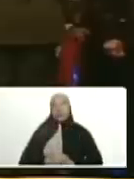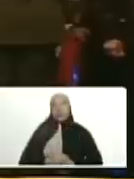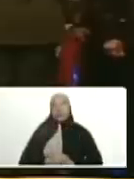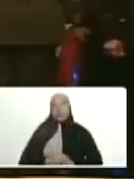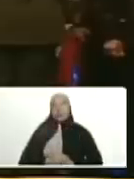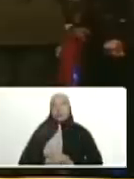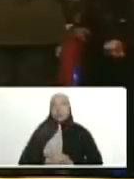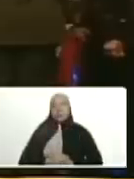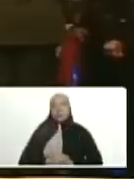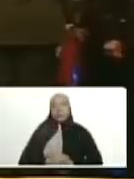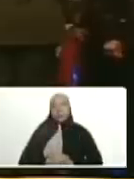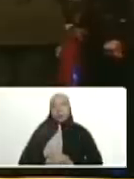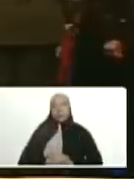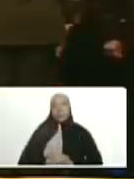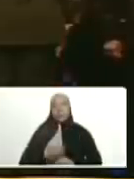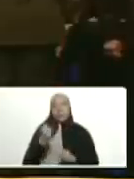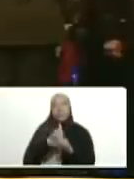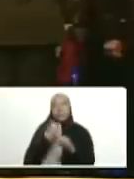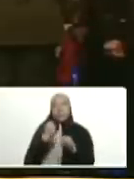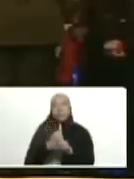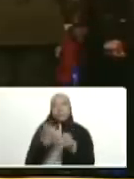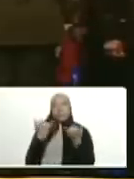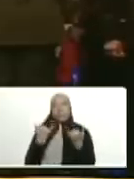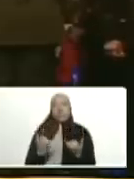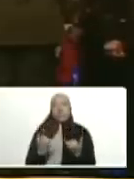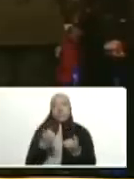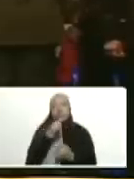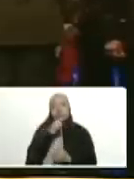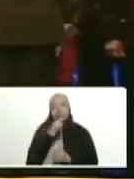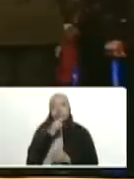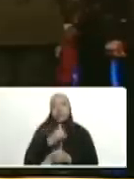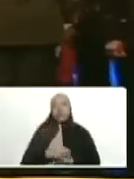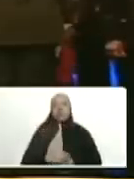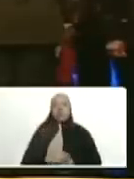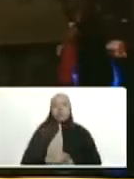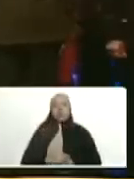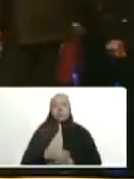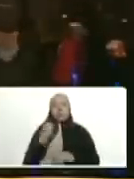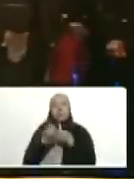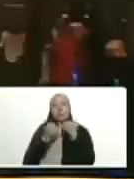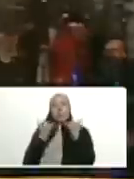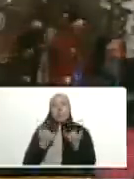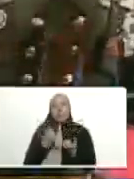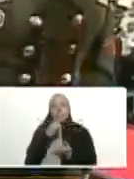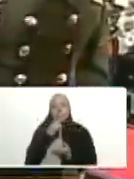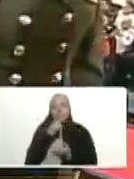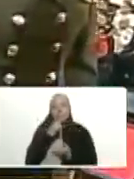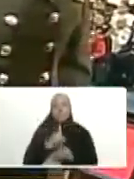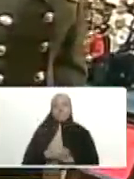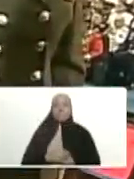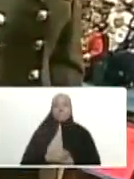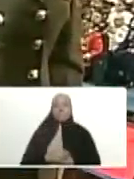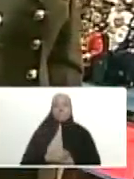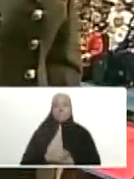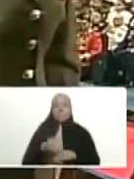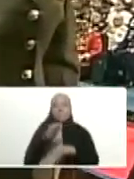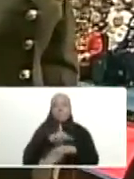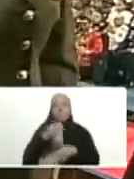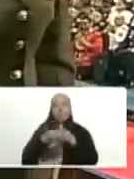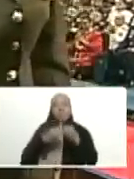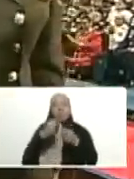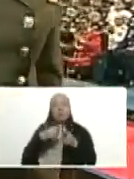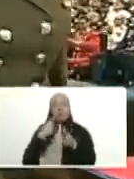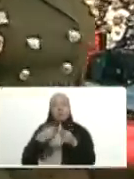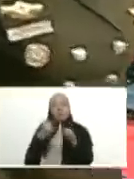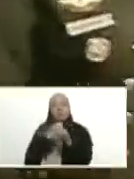Mi comandante en jefe, permiso para retirarme. Alaís, ¿qué? Son el Ejército